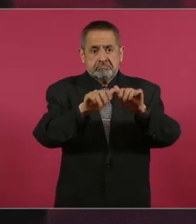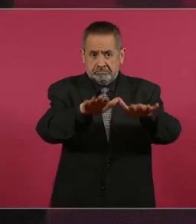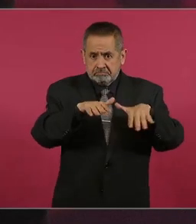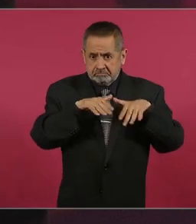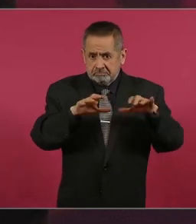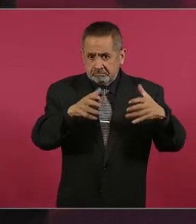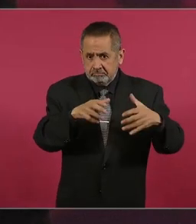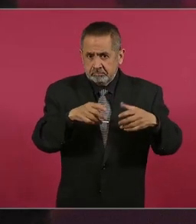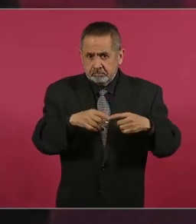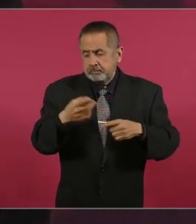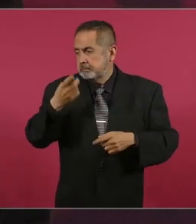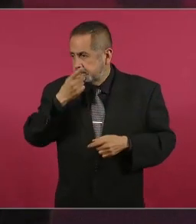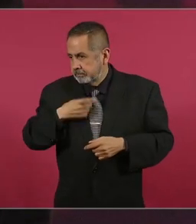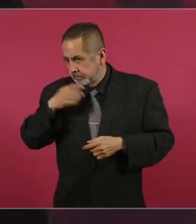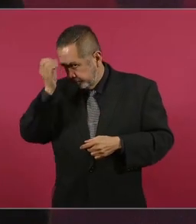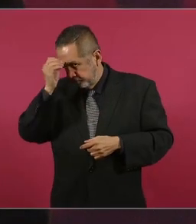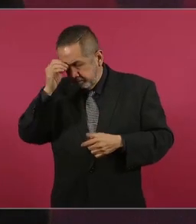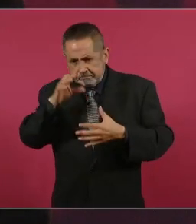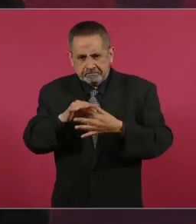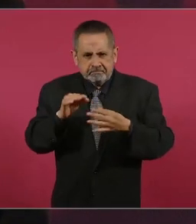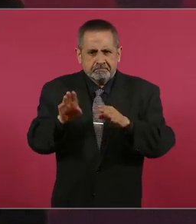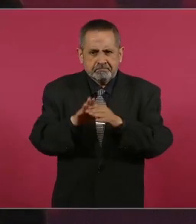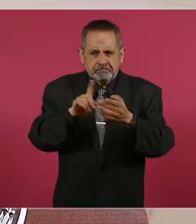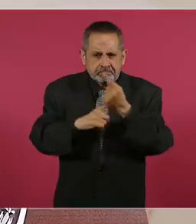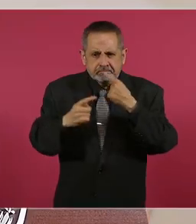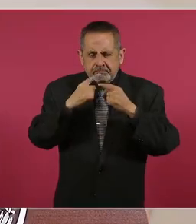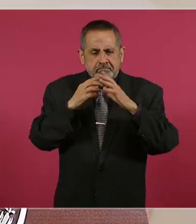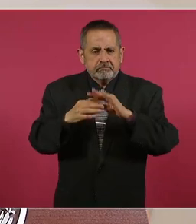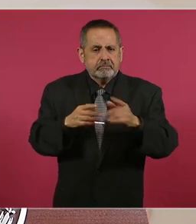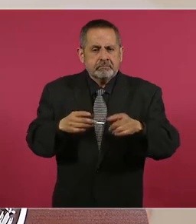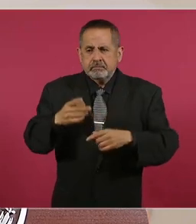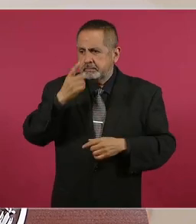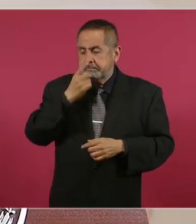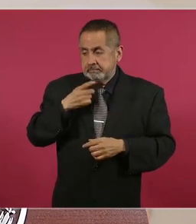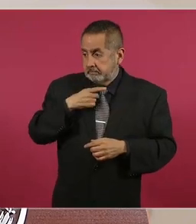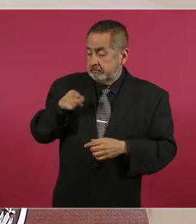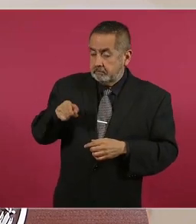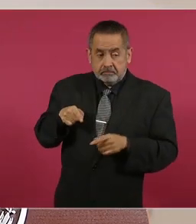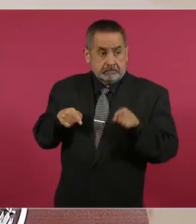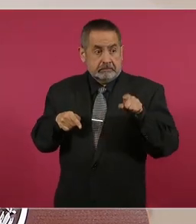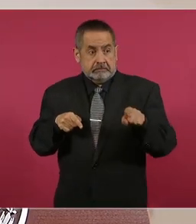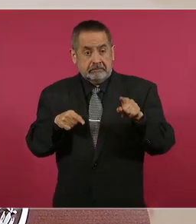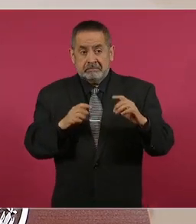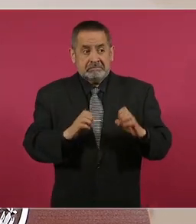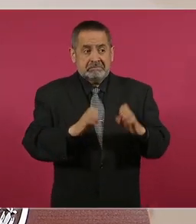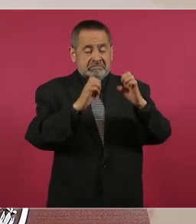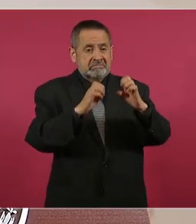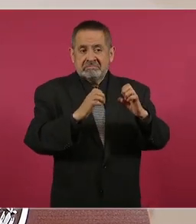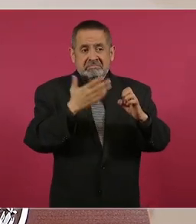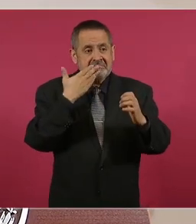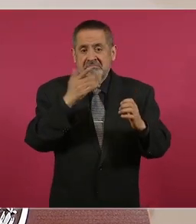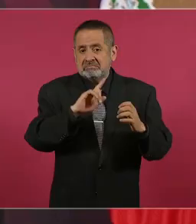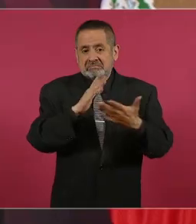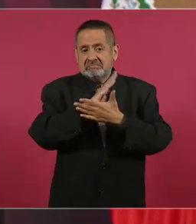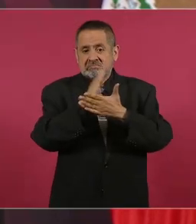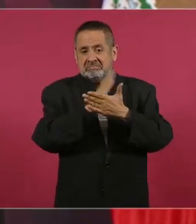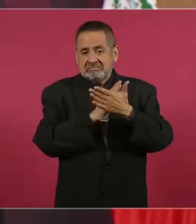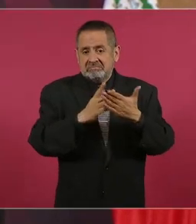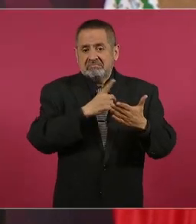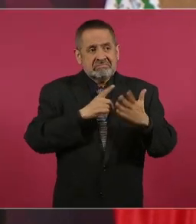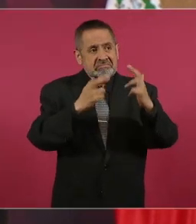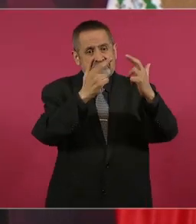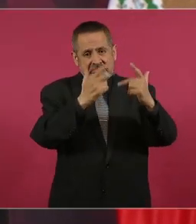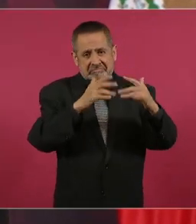Bueno, escuché la opinión de un constructor que decía que había que demolerlo porque tenía daños